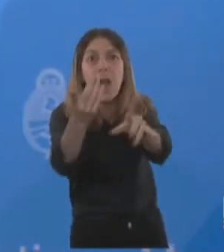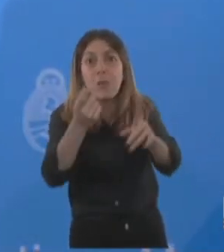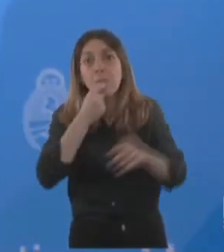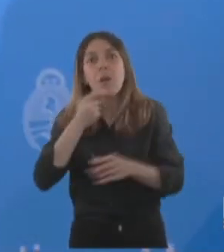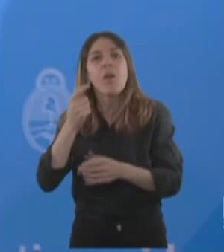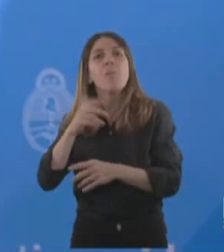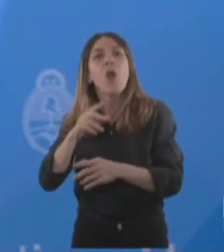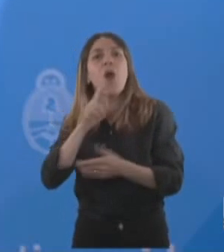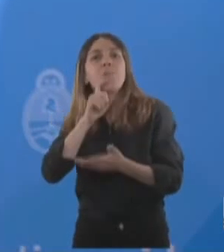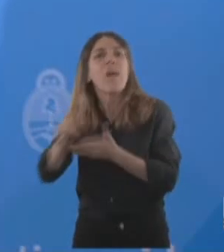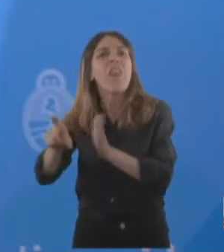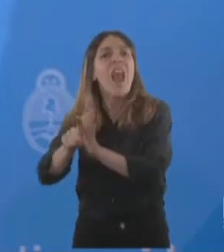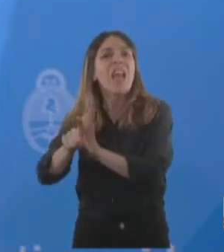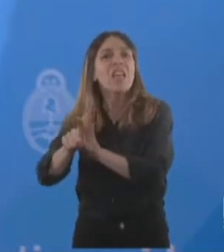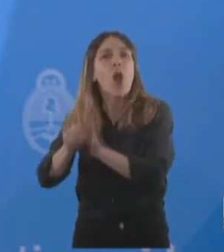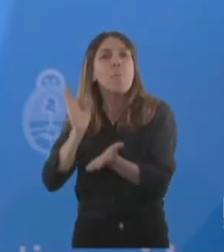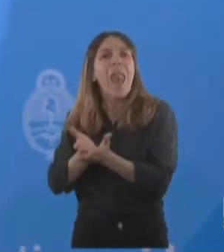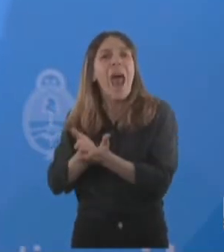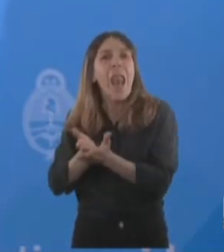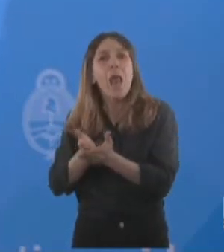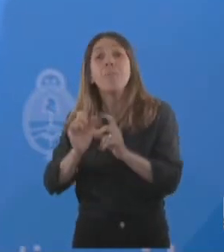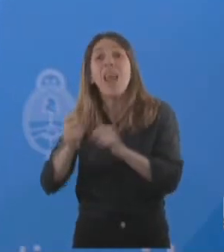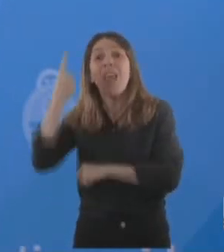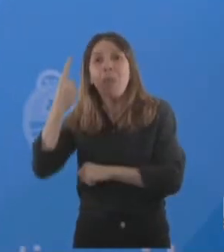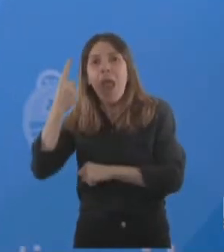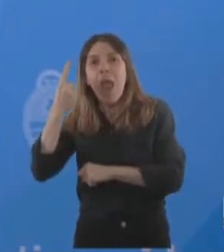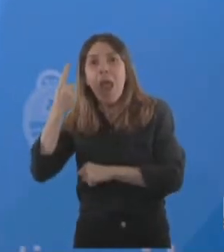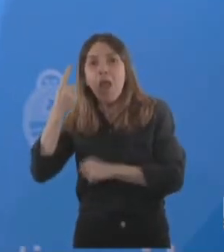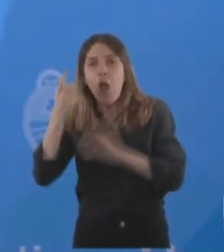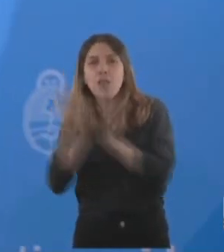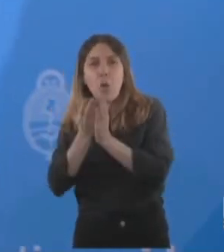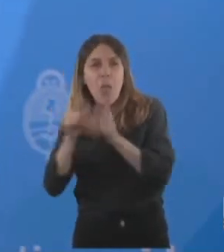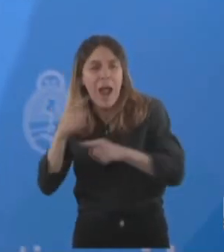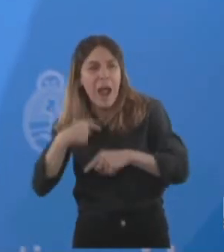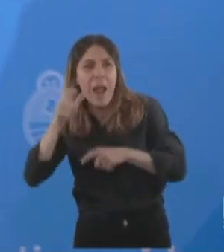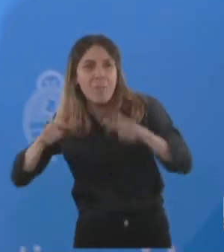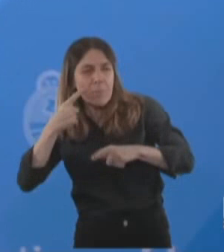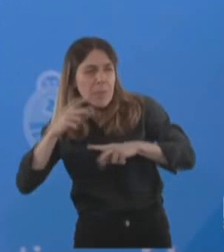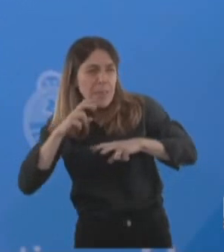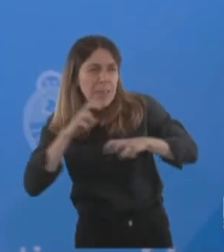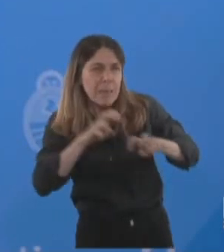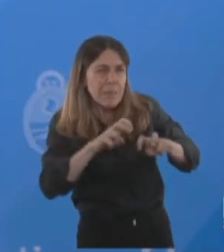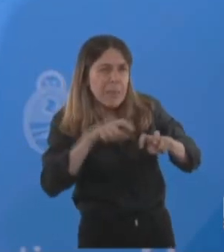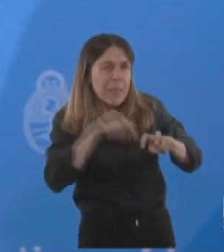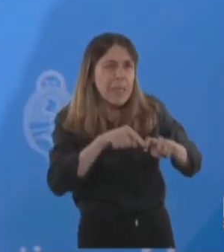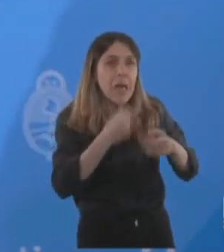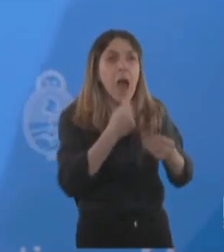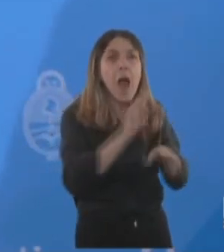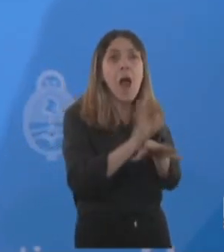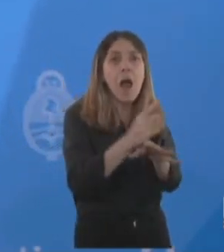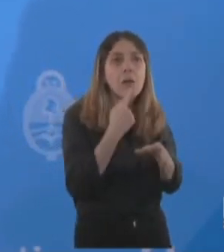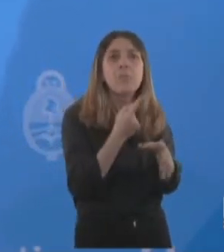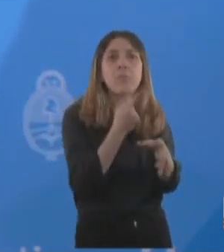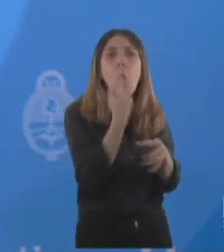estudiando el delito como un hecho individual y después hubo que crear toda la teoría del concurso de personas en el